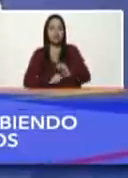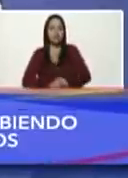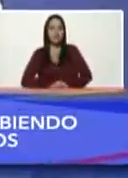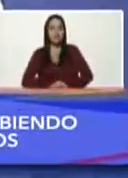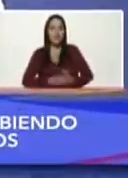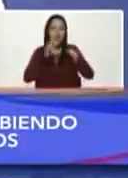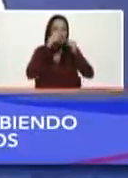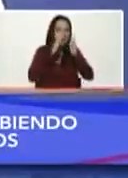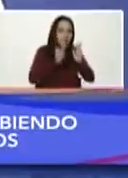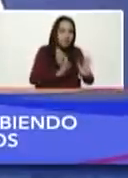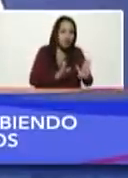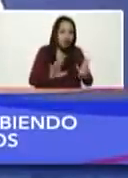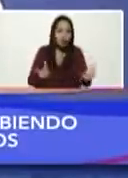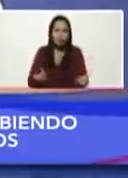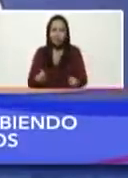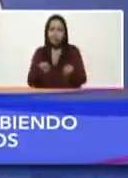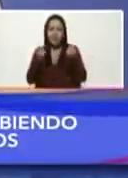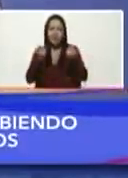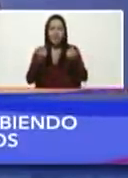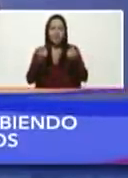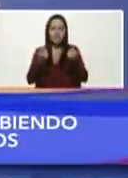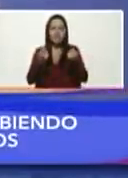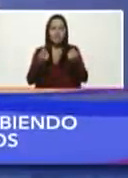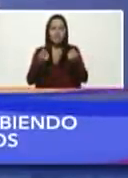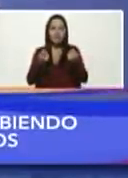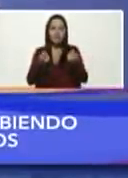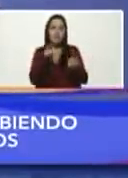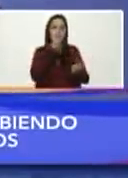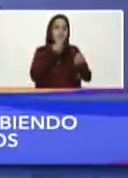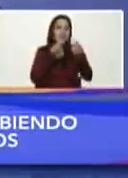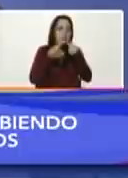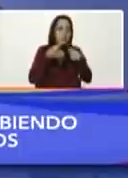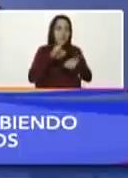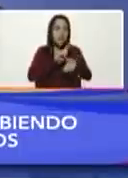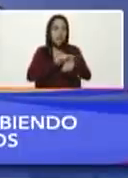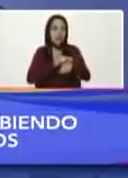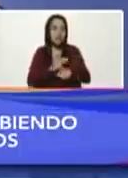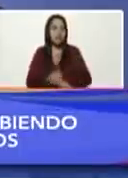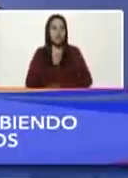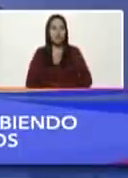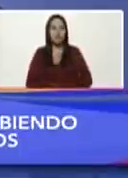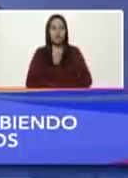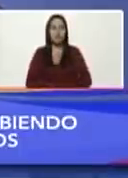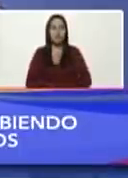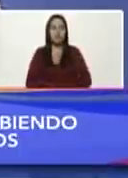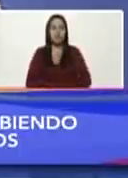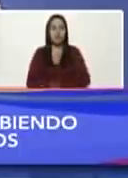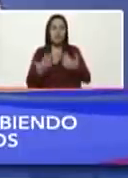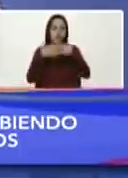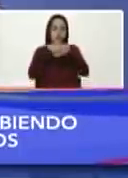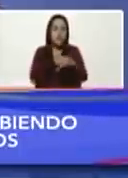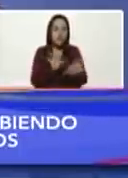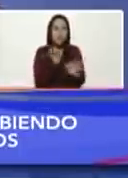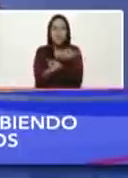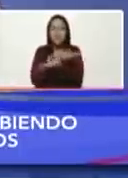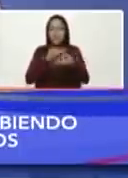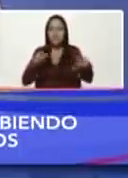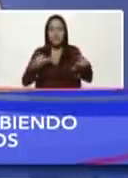atender, para sanar, para los tratamientos. Tenemos una integración perfecta